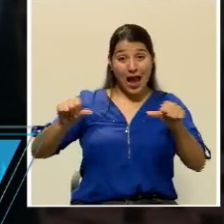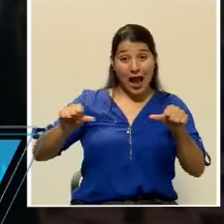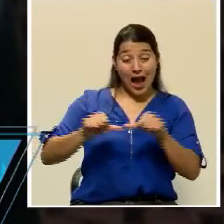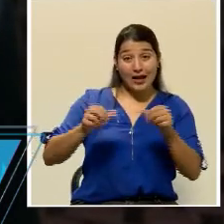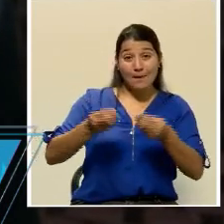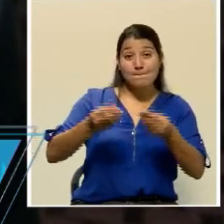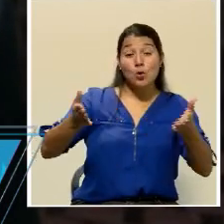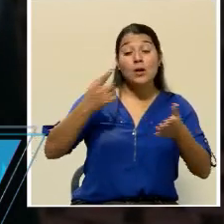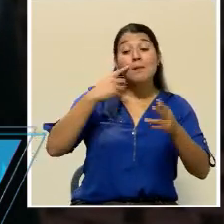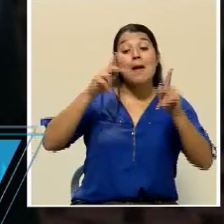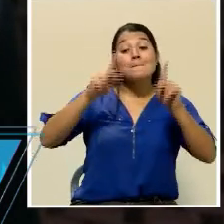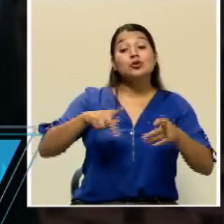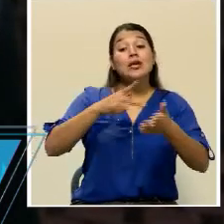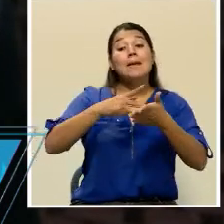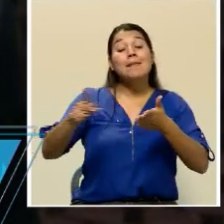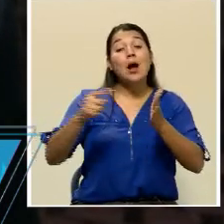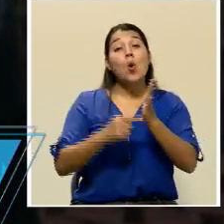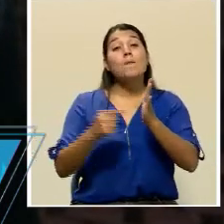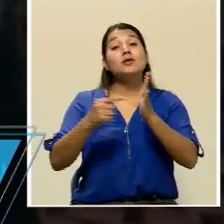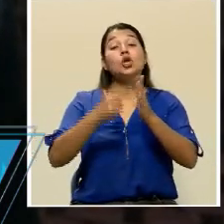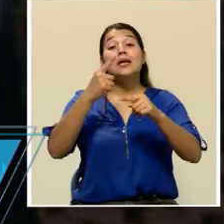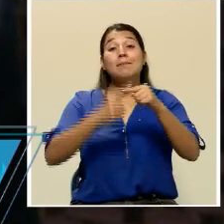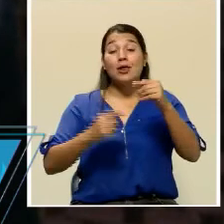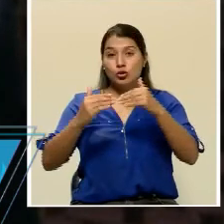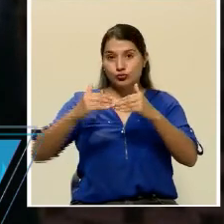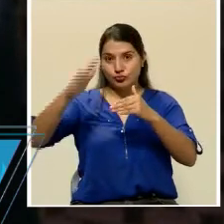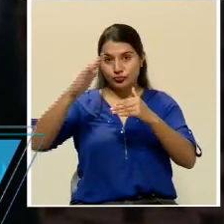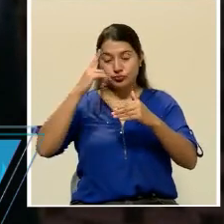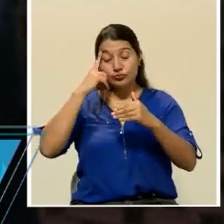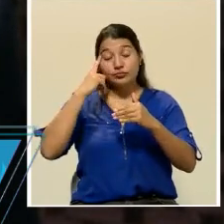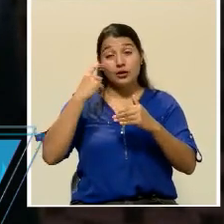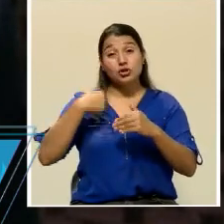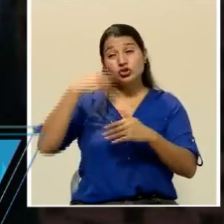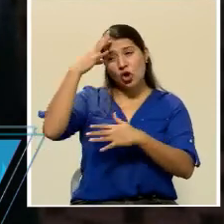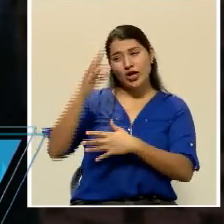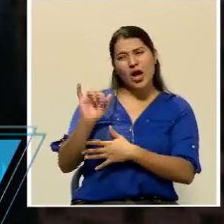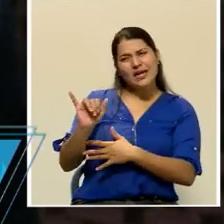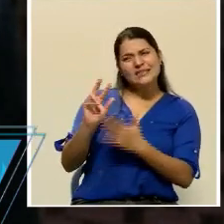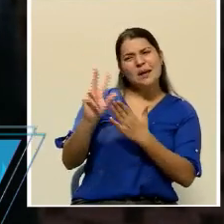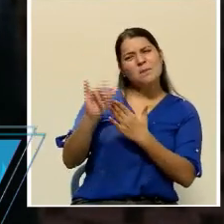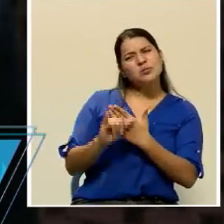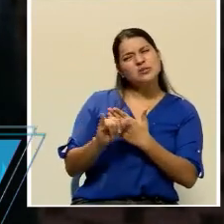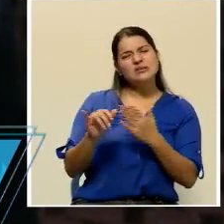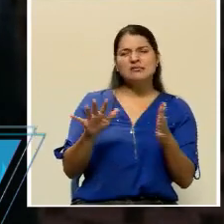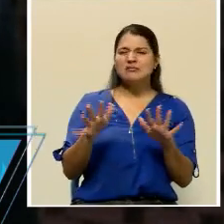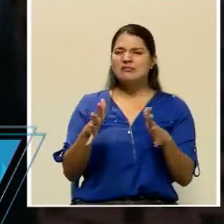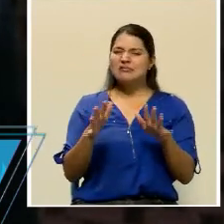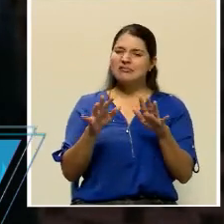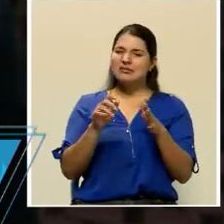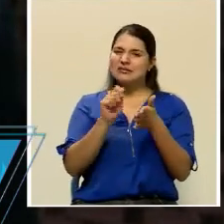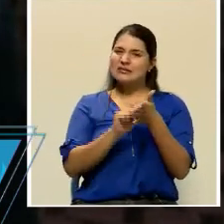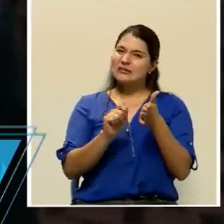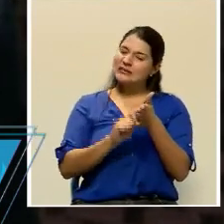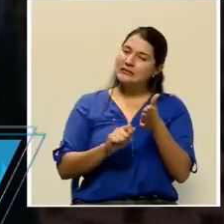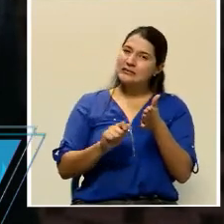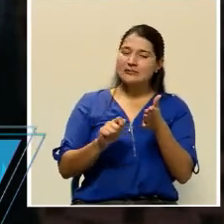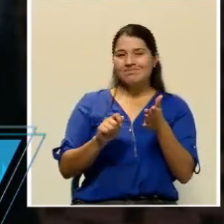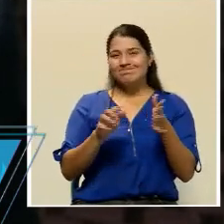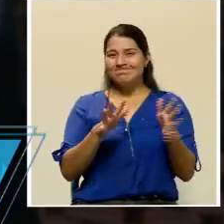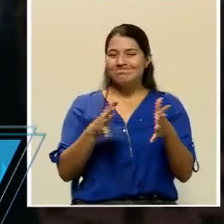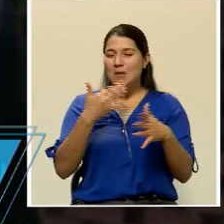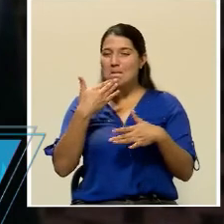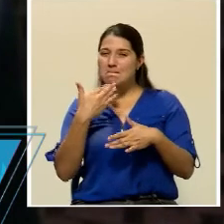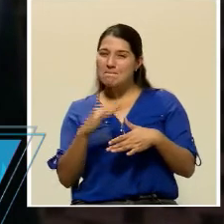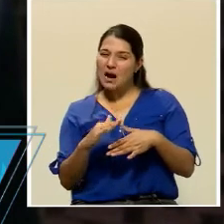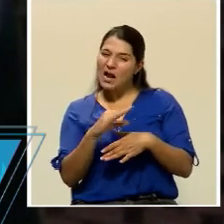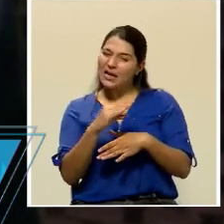personas que ganan de $1,5 millones para arriba, porque aunque creo que ese proyecto es muy deficiente, que está mal elaborado y que